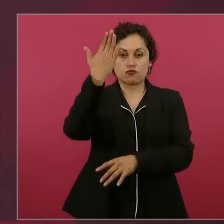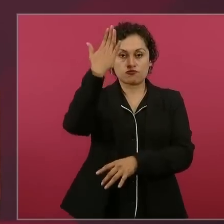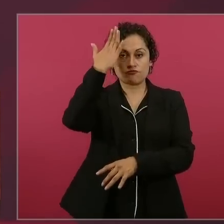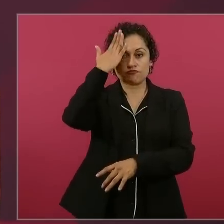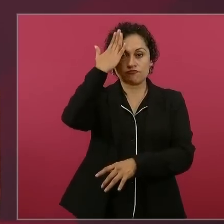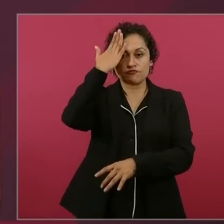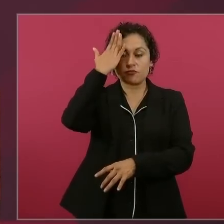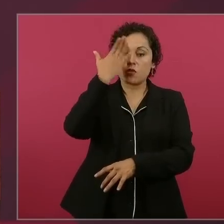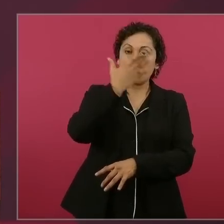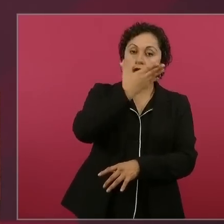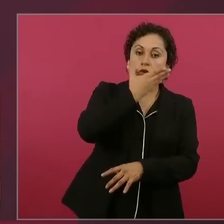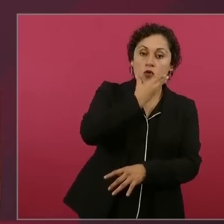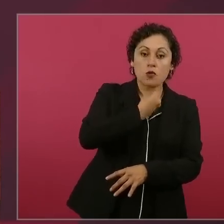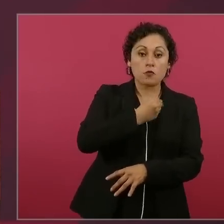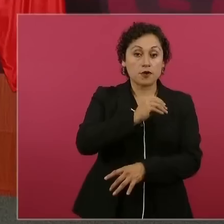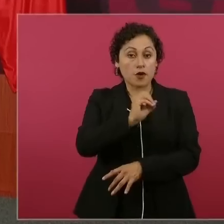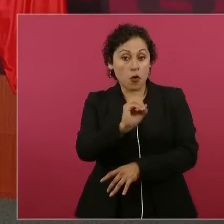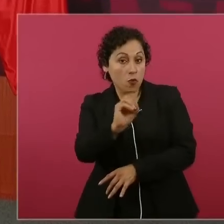hombre o mujer,